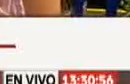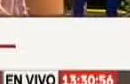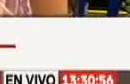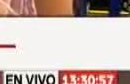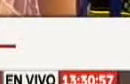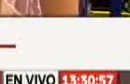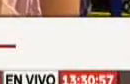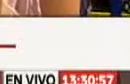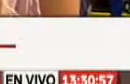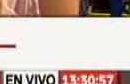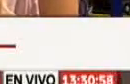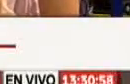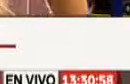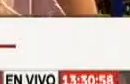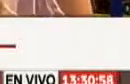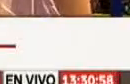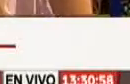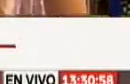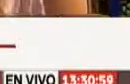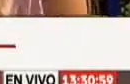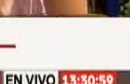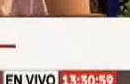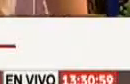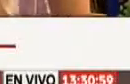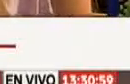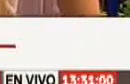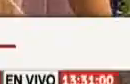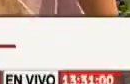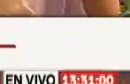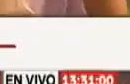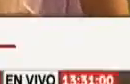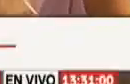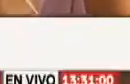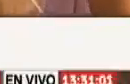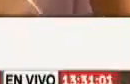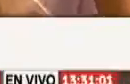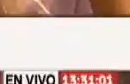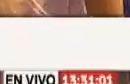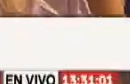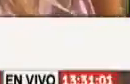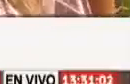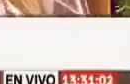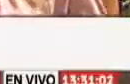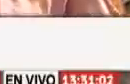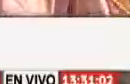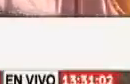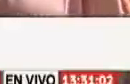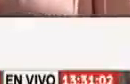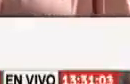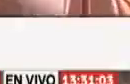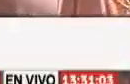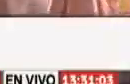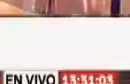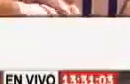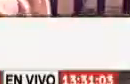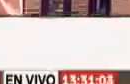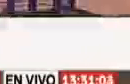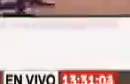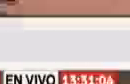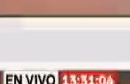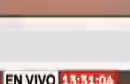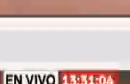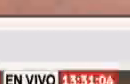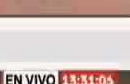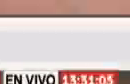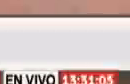apoyar este tipo de personas que trabajen con nosotros, y además que son entrenados en todos los aspectos de seguridad de los juegos,